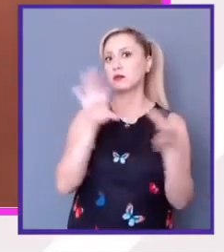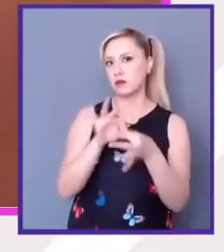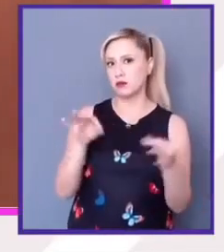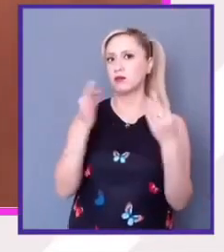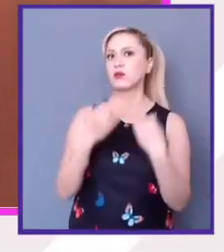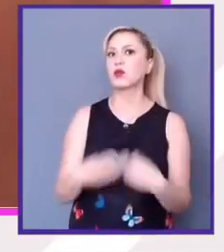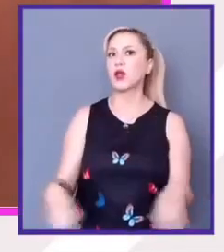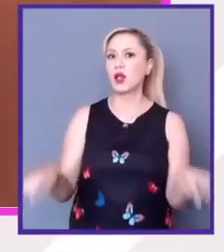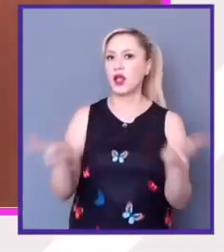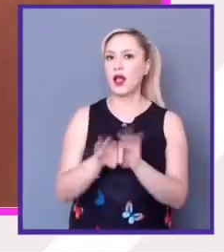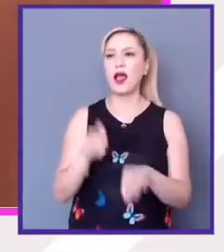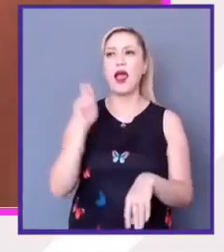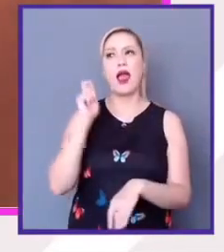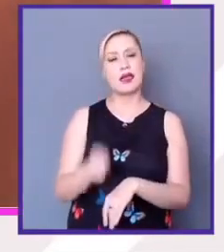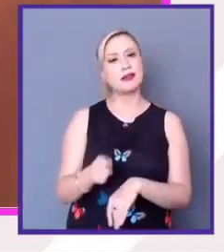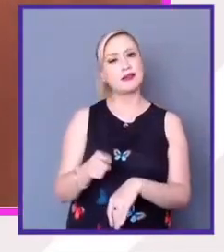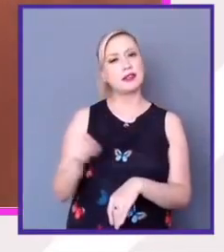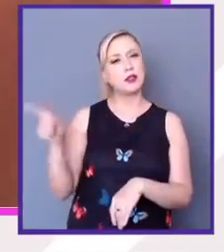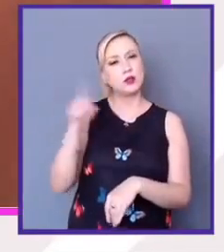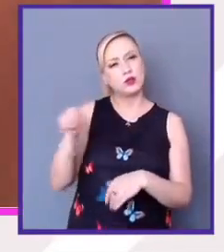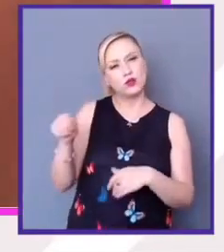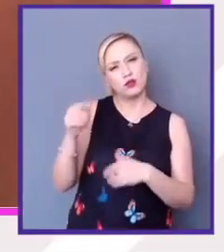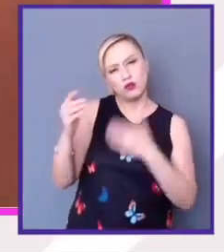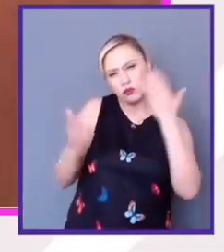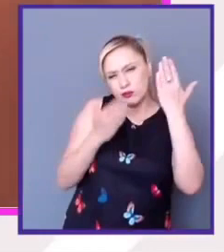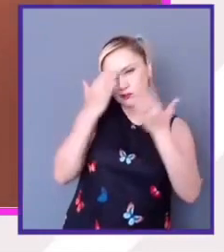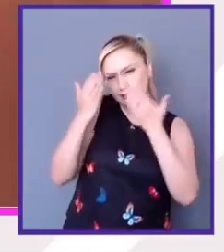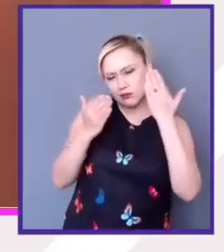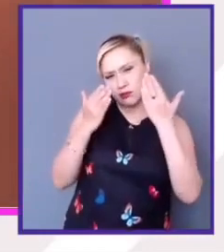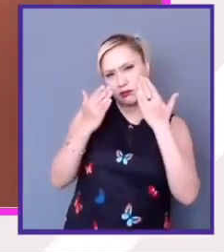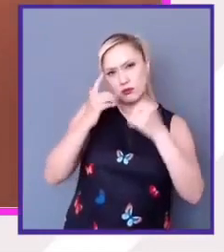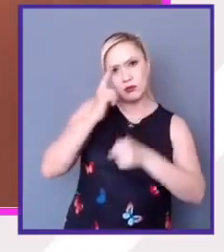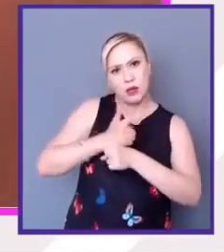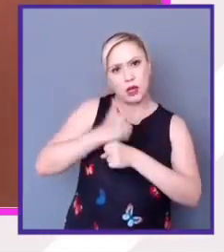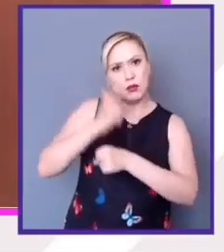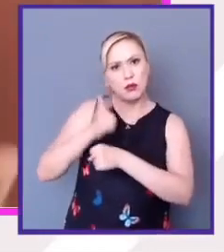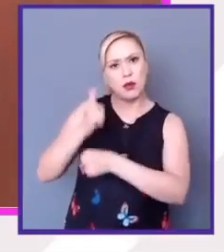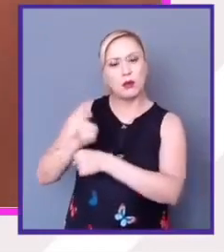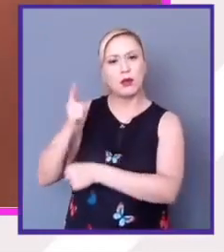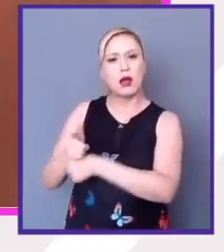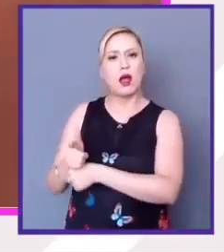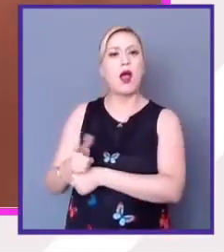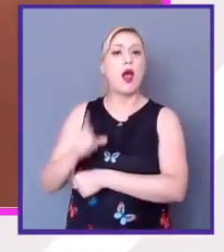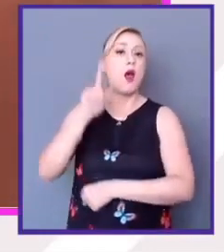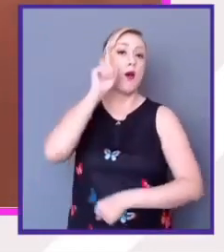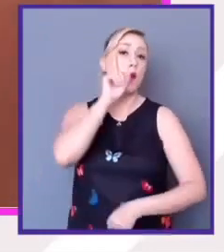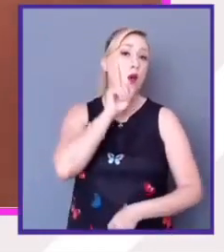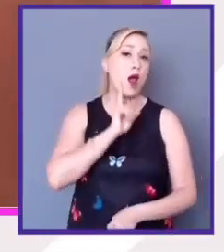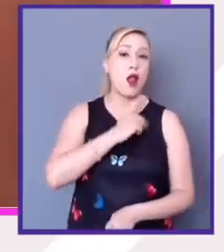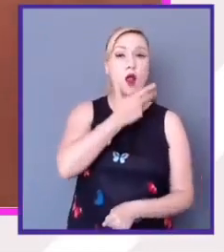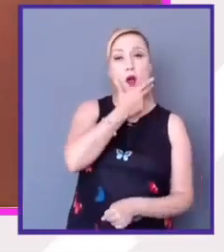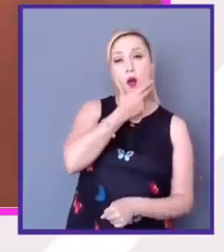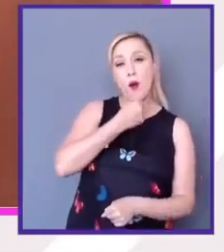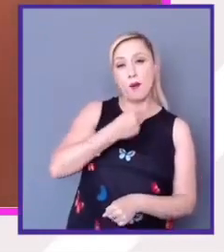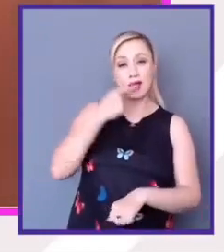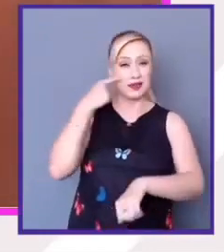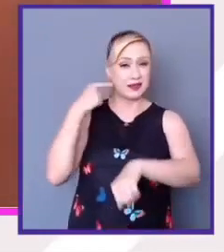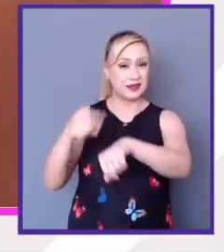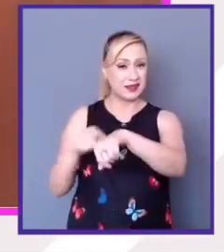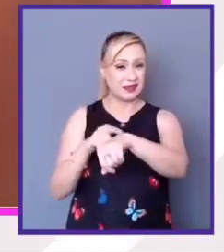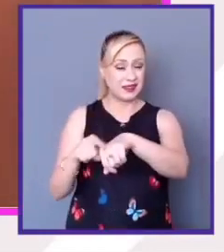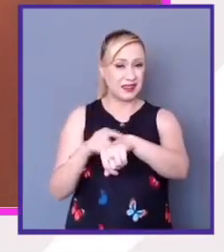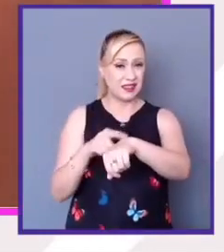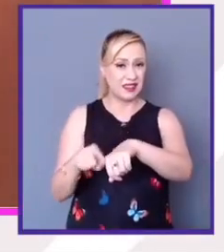que de este estudio, pero también otros estudios han determinado que entre mujeres y hombres racializados, las